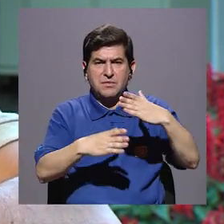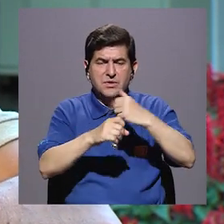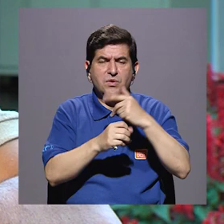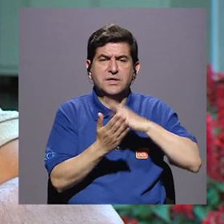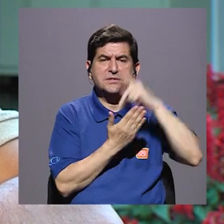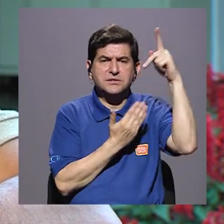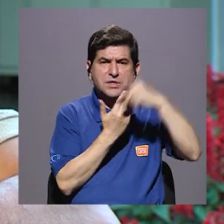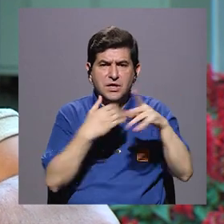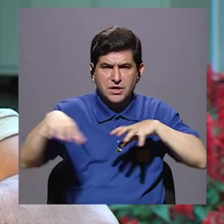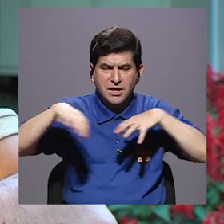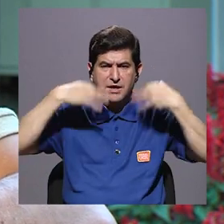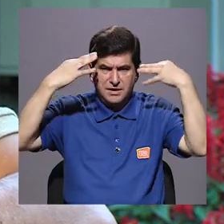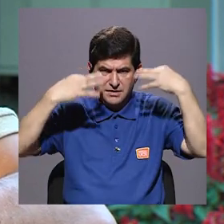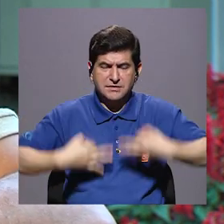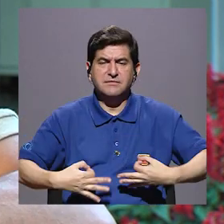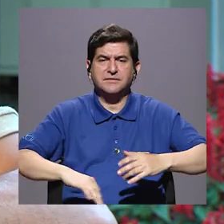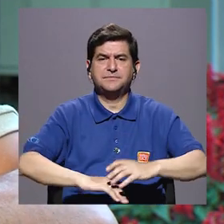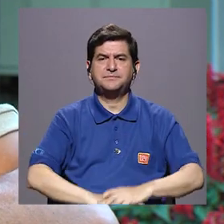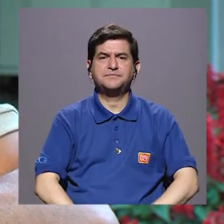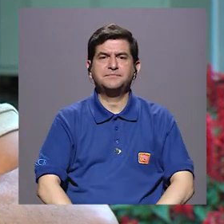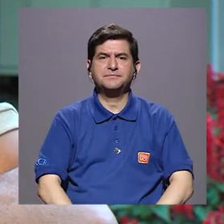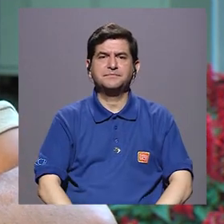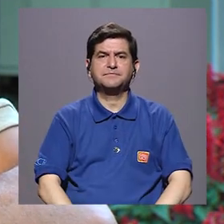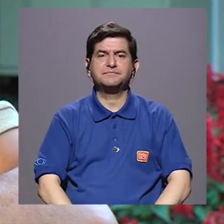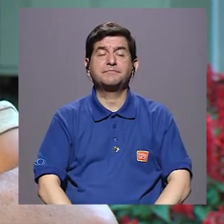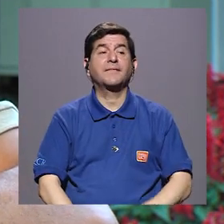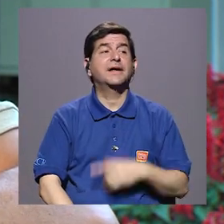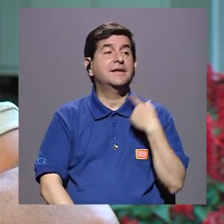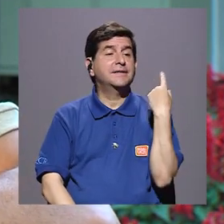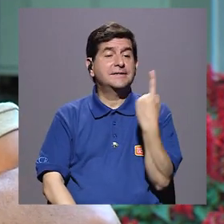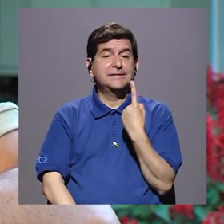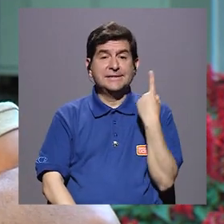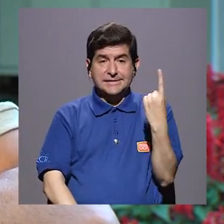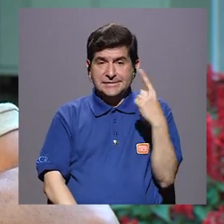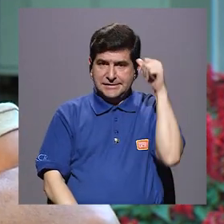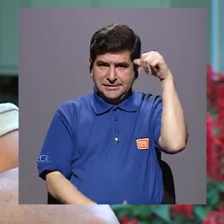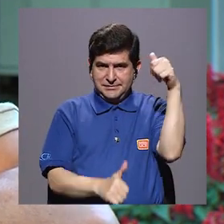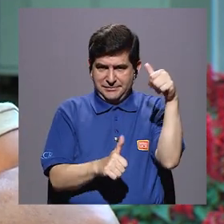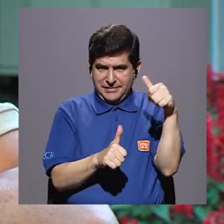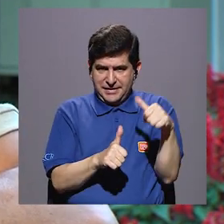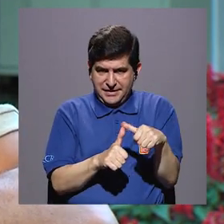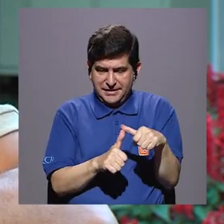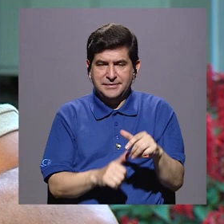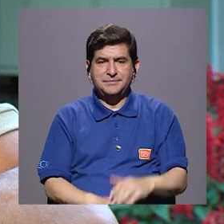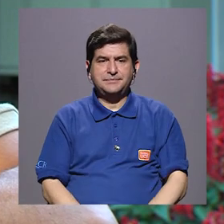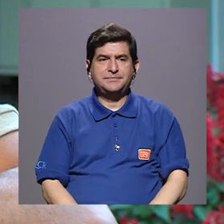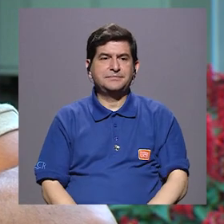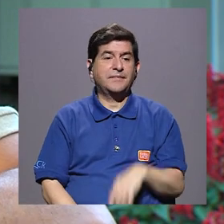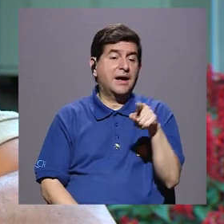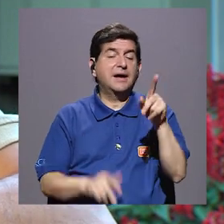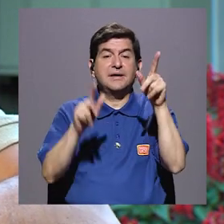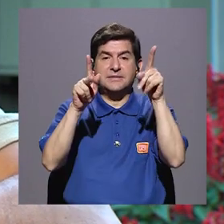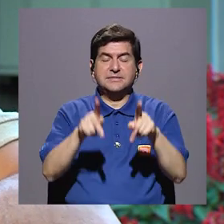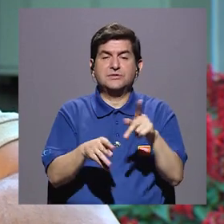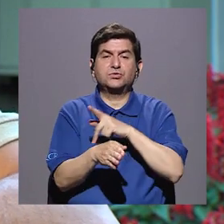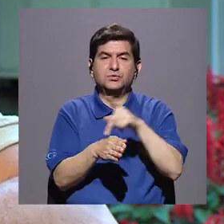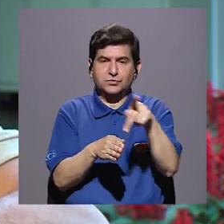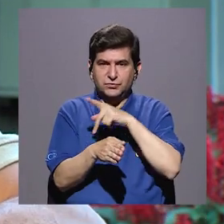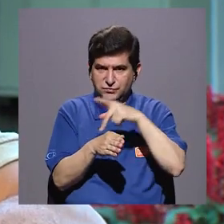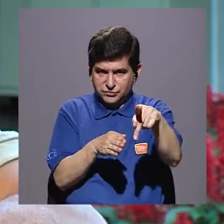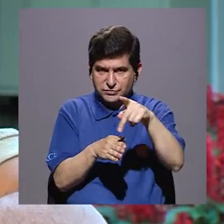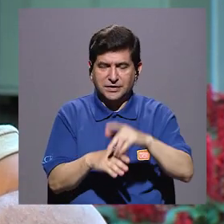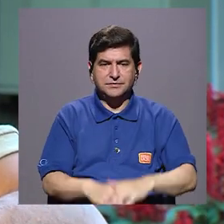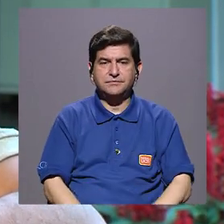ejemplo, algún programita de ejercicio específicamente. Y siempre, ¿verdad?, tomar en cuenta a estas personas